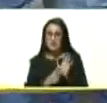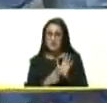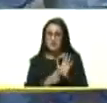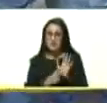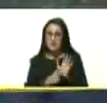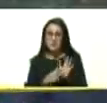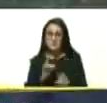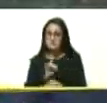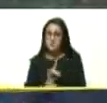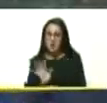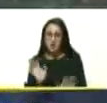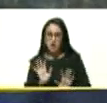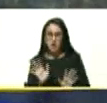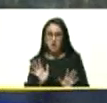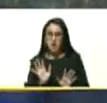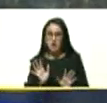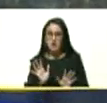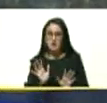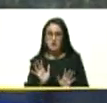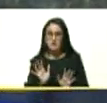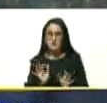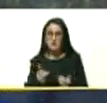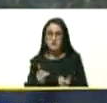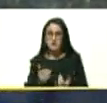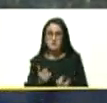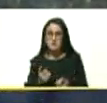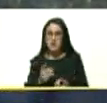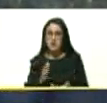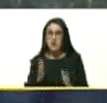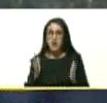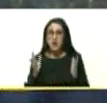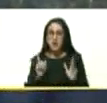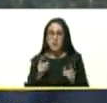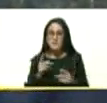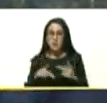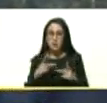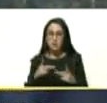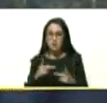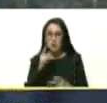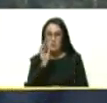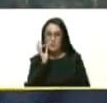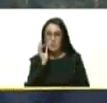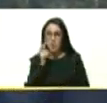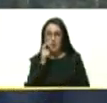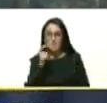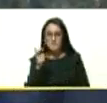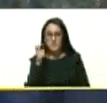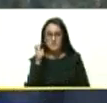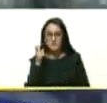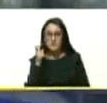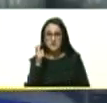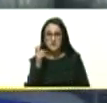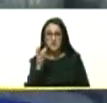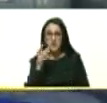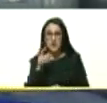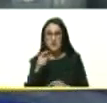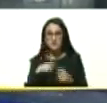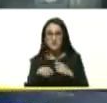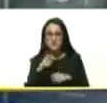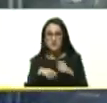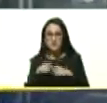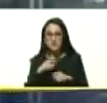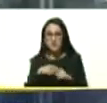andar mintiendo, sin andar con las cifras, no para la exageración. Los productores y productoras, los campesinos, las